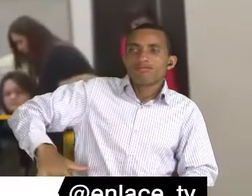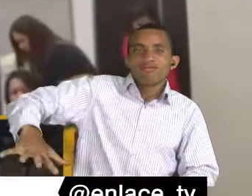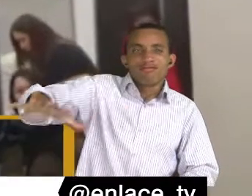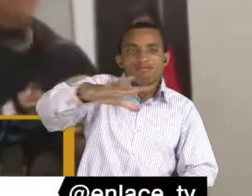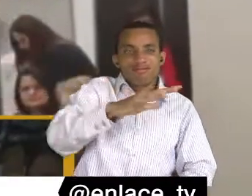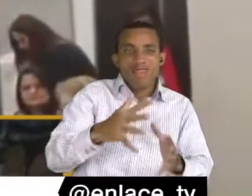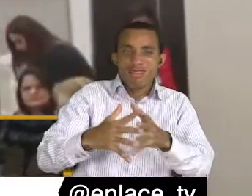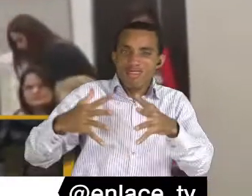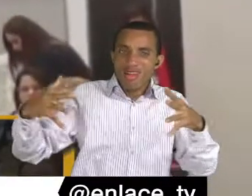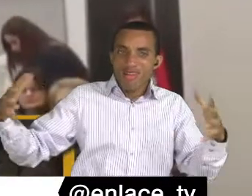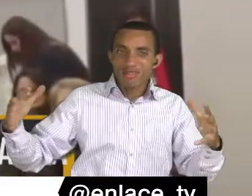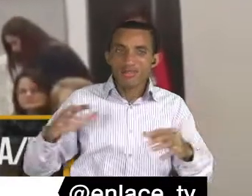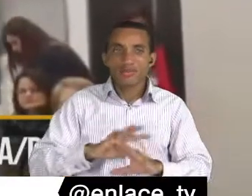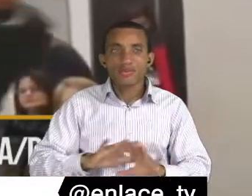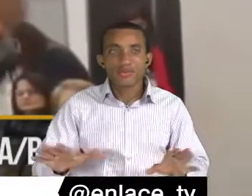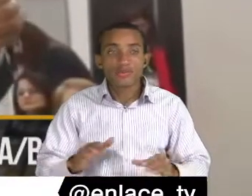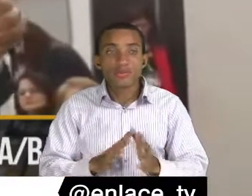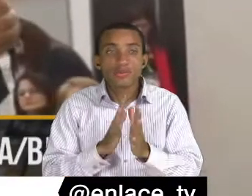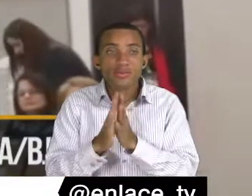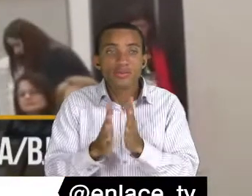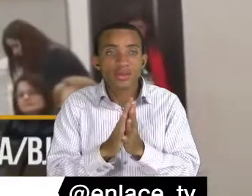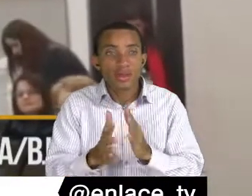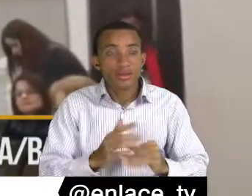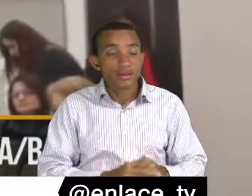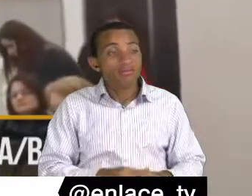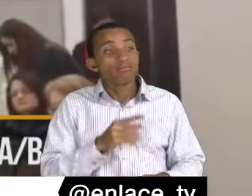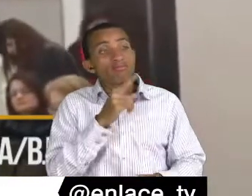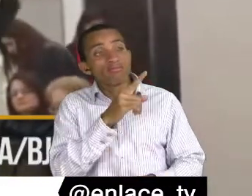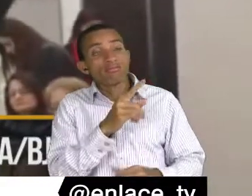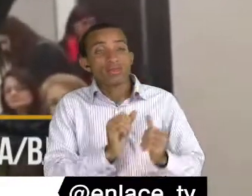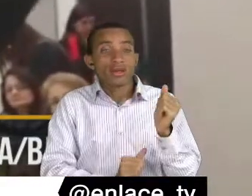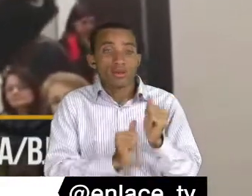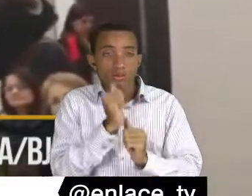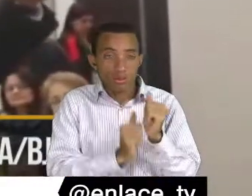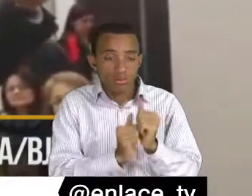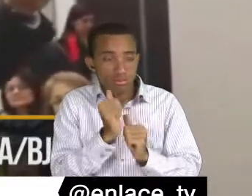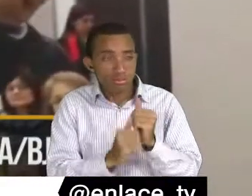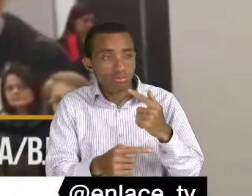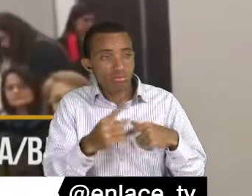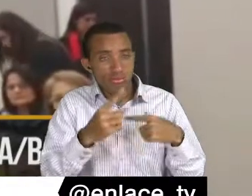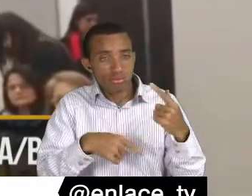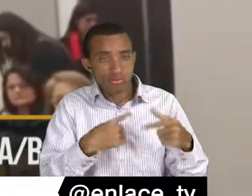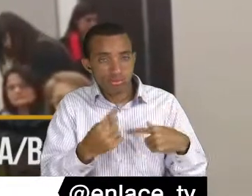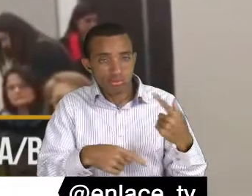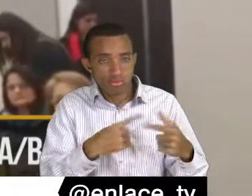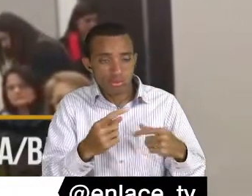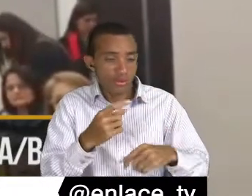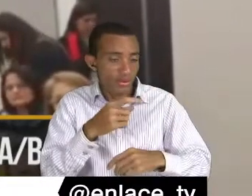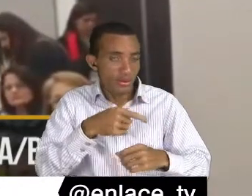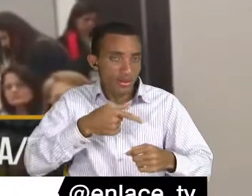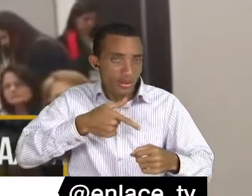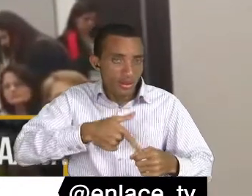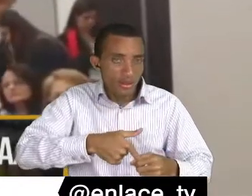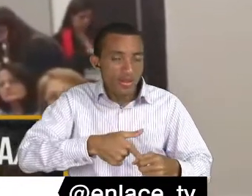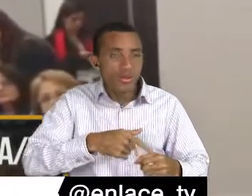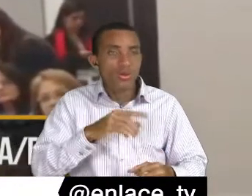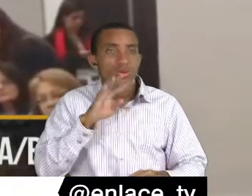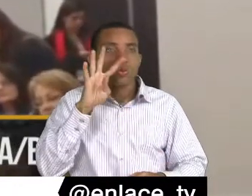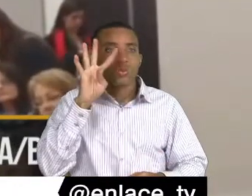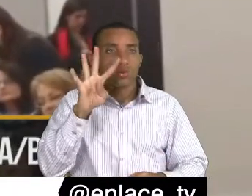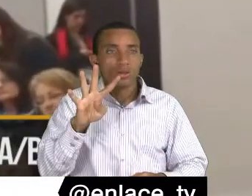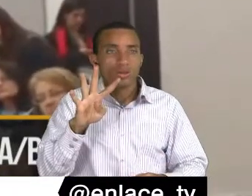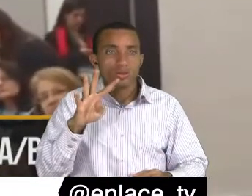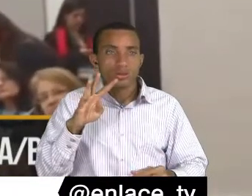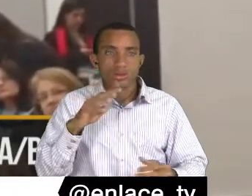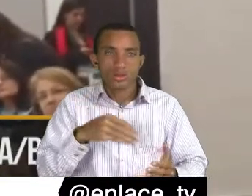manera superlativa. Esa refinería generaba hace 4 años 400 mil millones de pesos de EBITDA. Debe haber